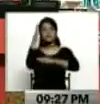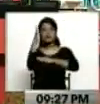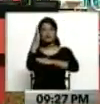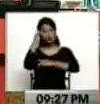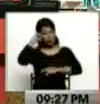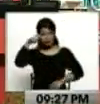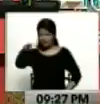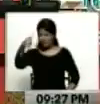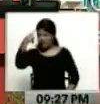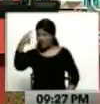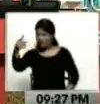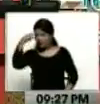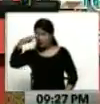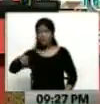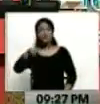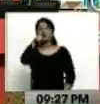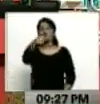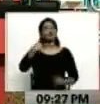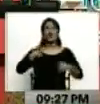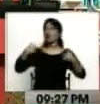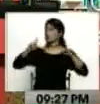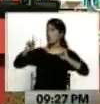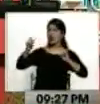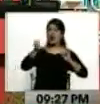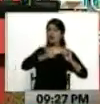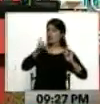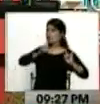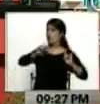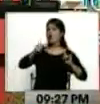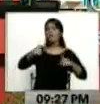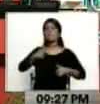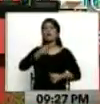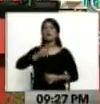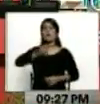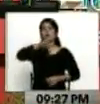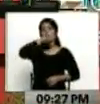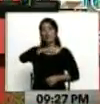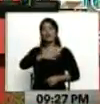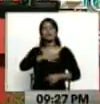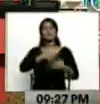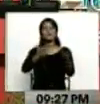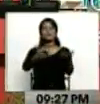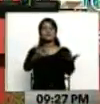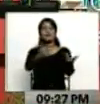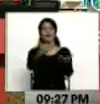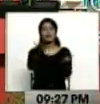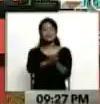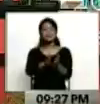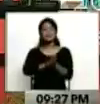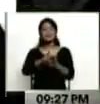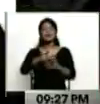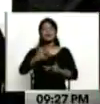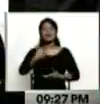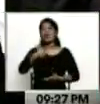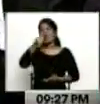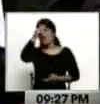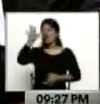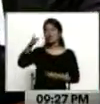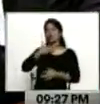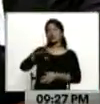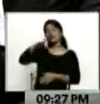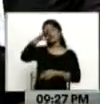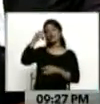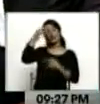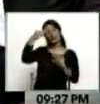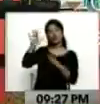verdad cabo usted fuese lo que fuese No yo que cómo se llama esto